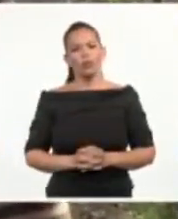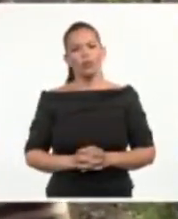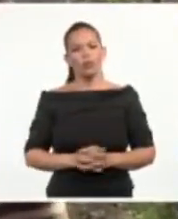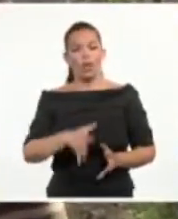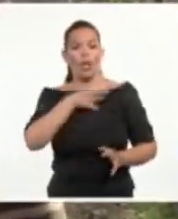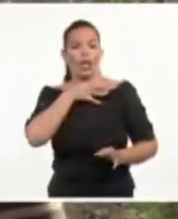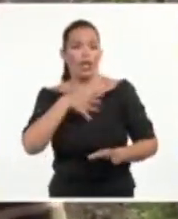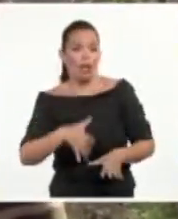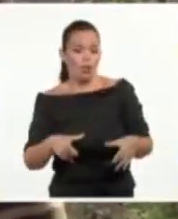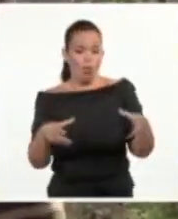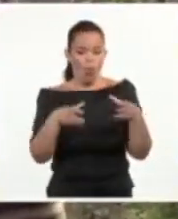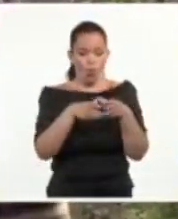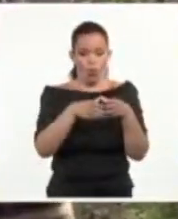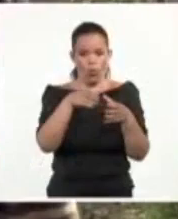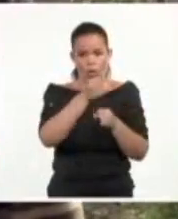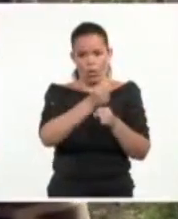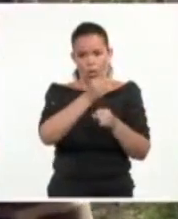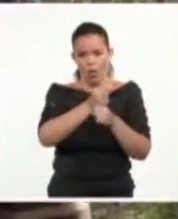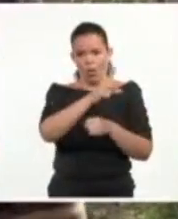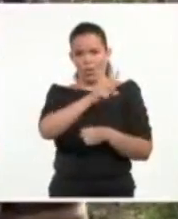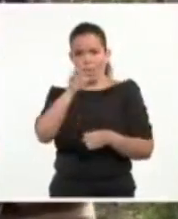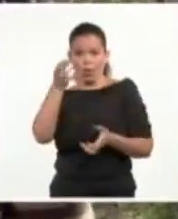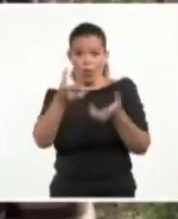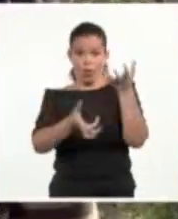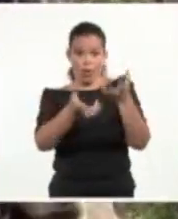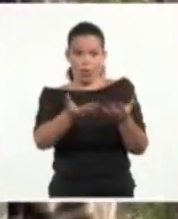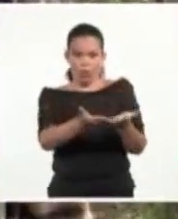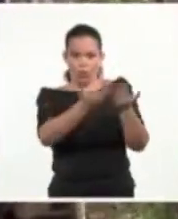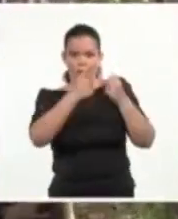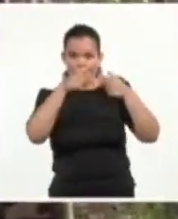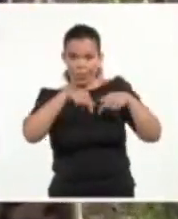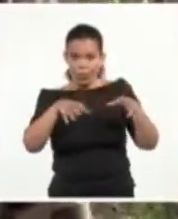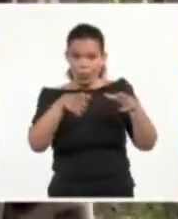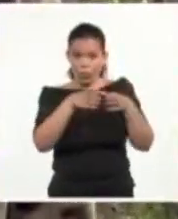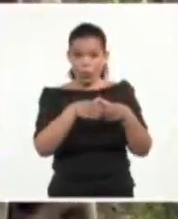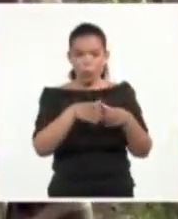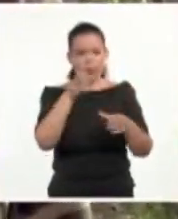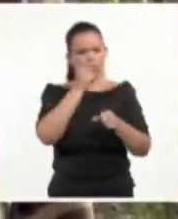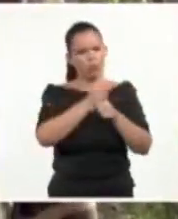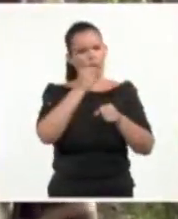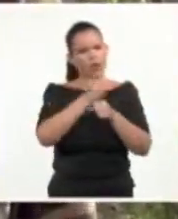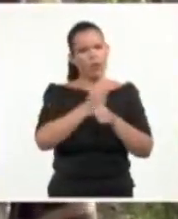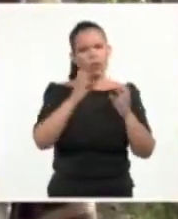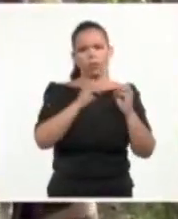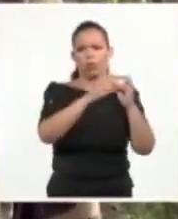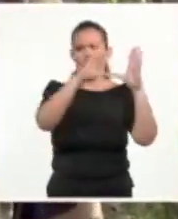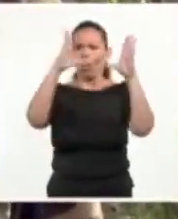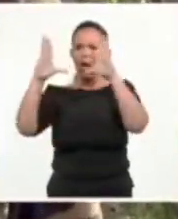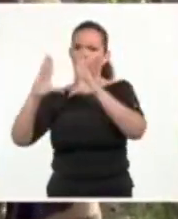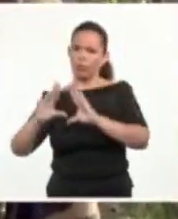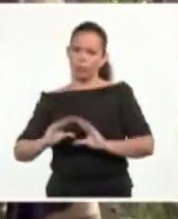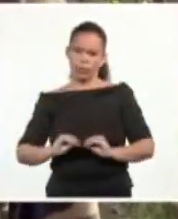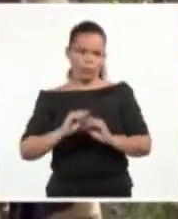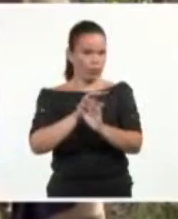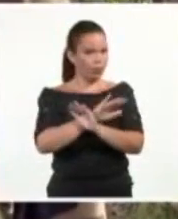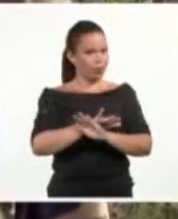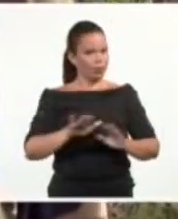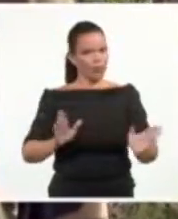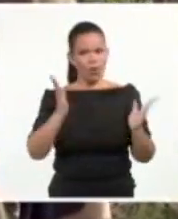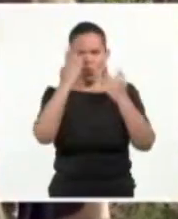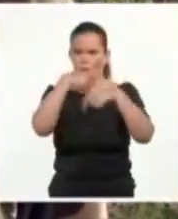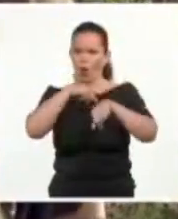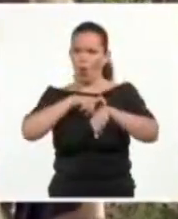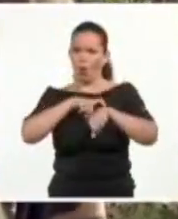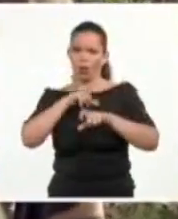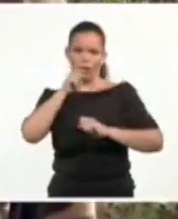para trabajar, ni eso es día y noche, y la verdad es que no tiene horilla para trabajar, y está muy bien. Independientemente de las condiciones del clima,